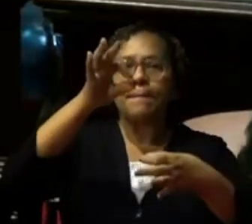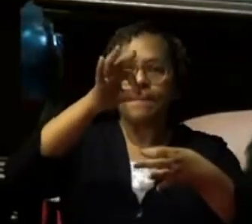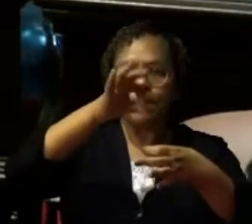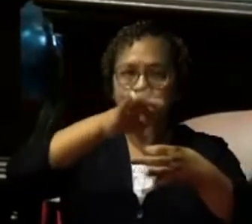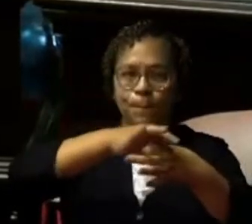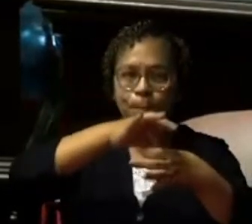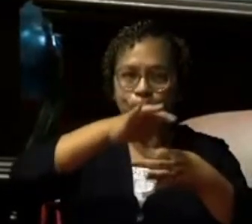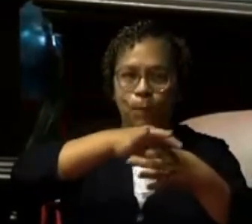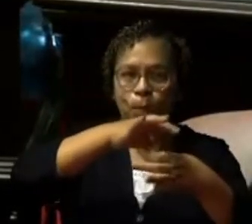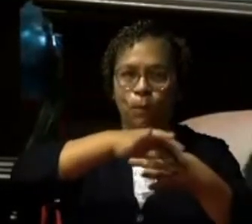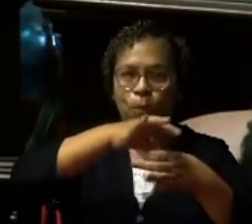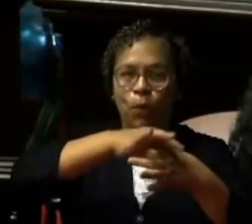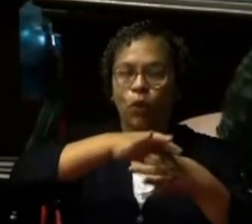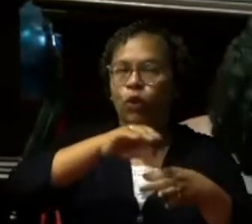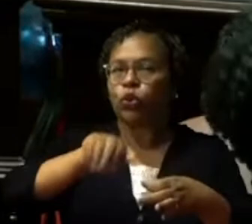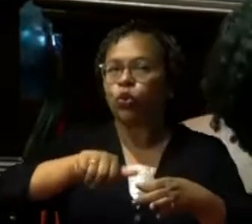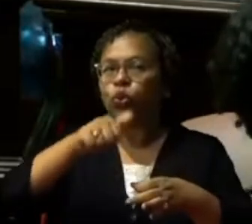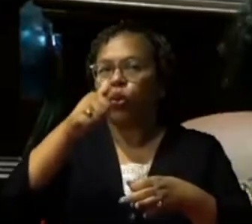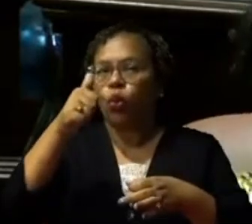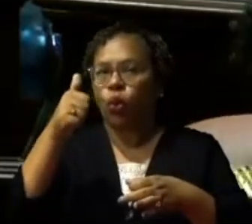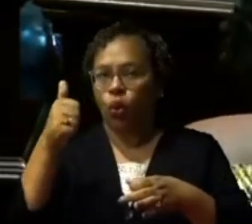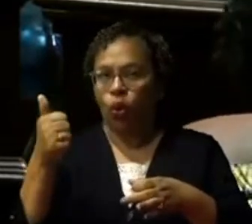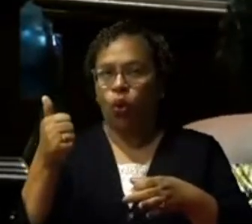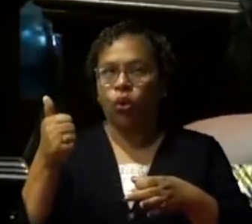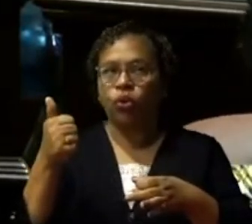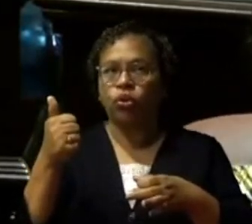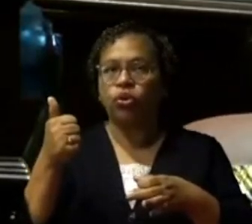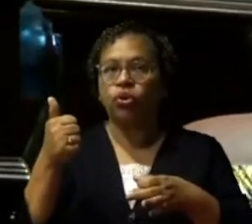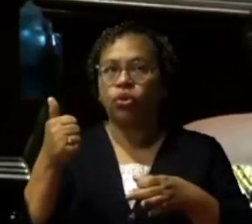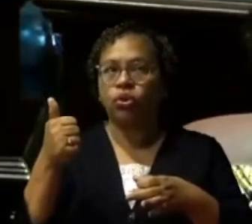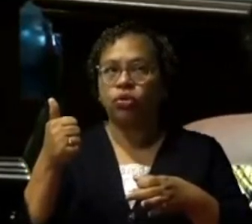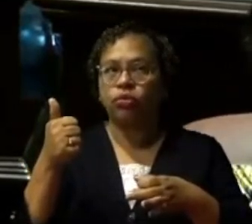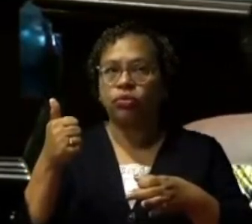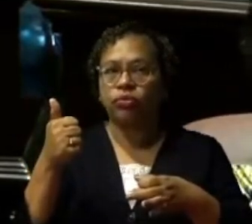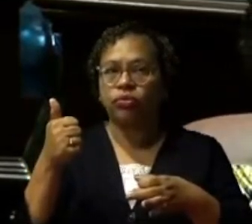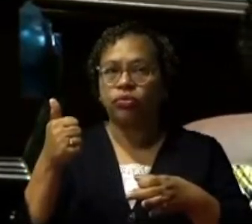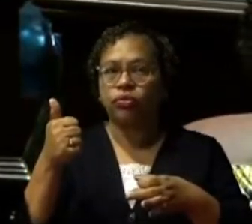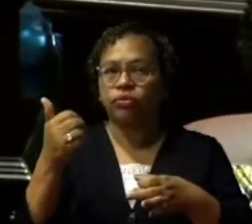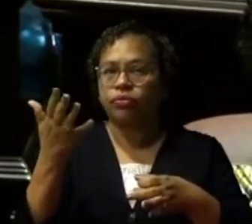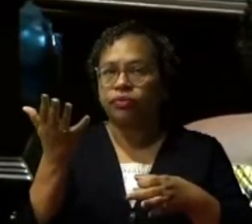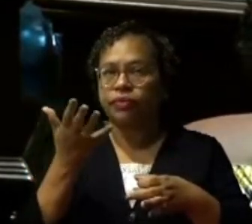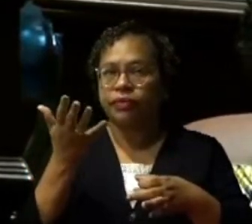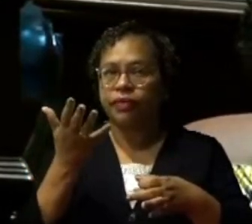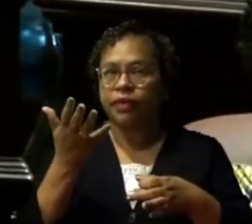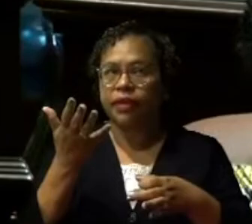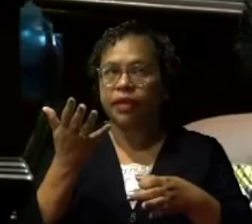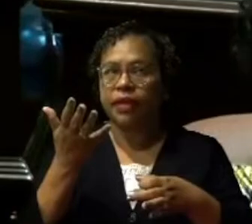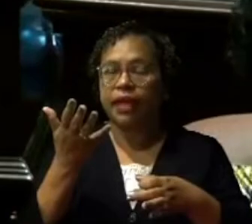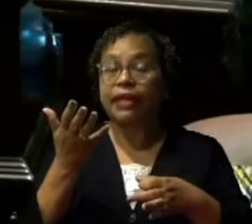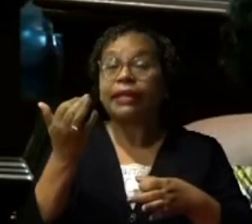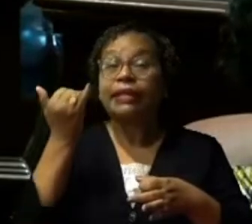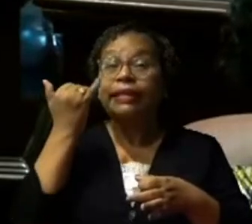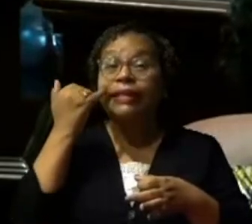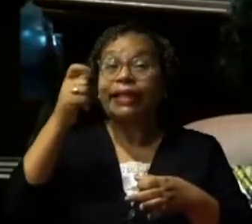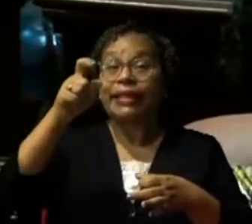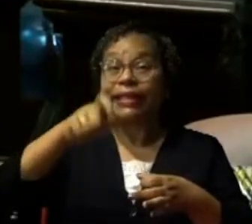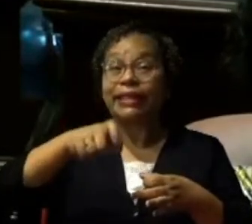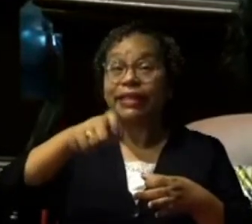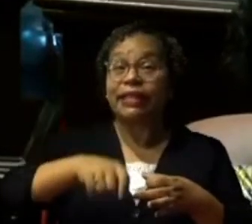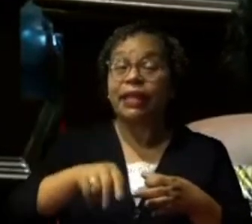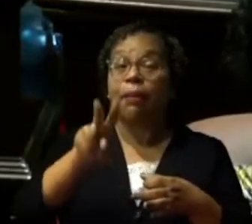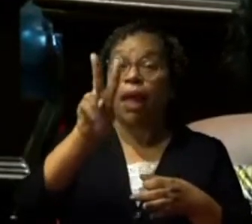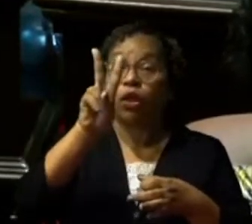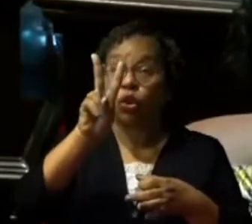artículo 209, párrafo 2 de la Constitución, que dice que donde se elijan 2 o más, debe haber representación de las